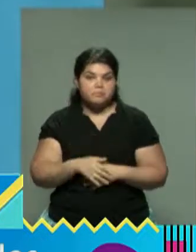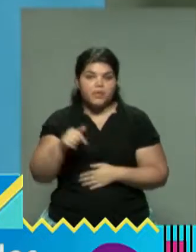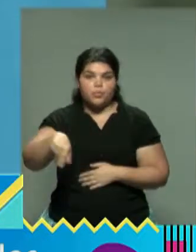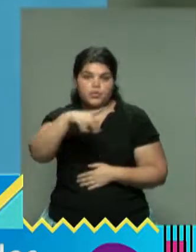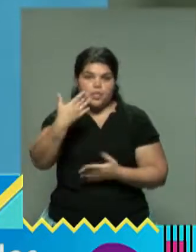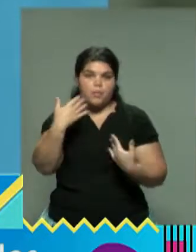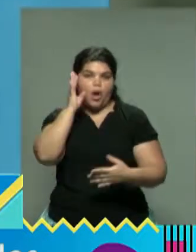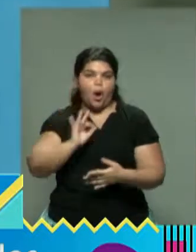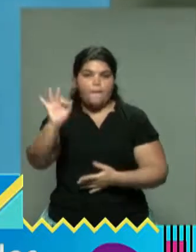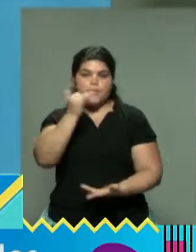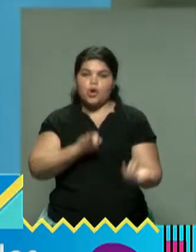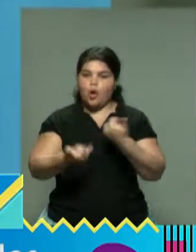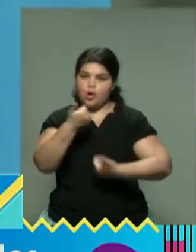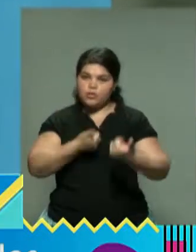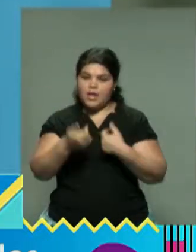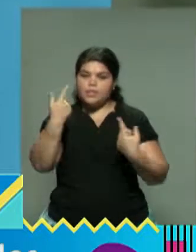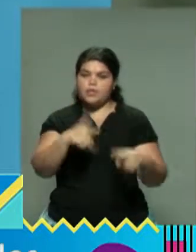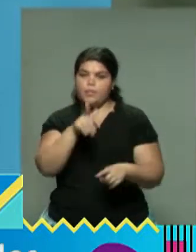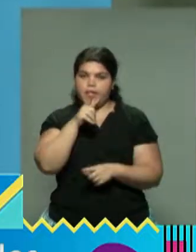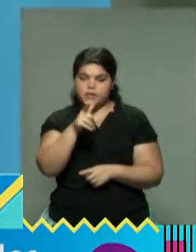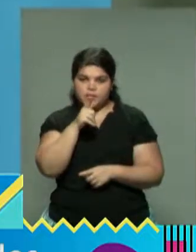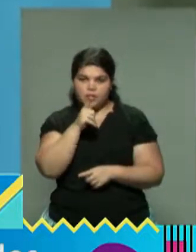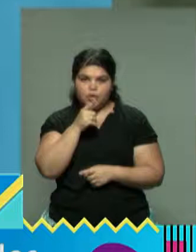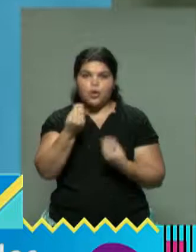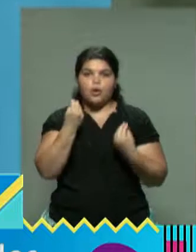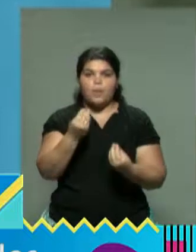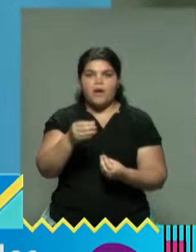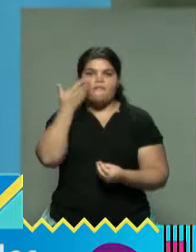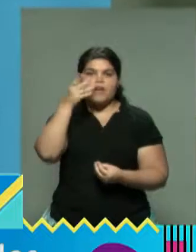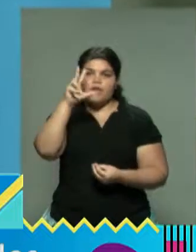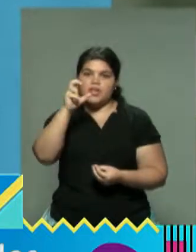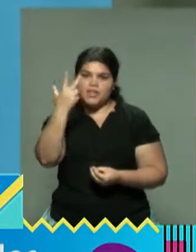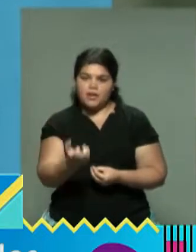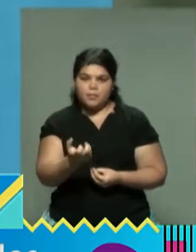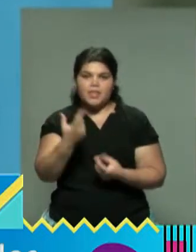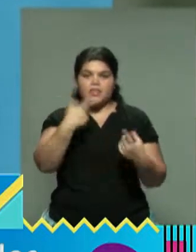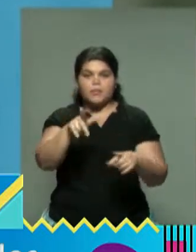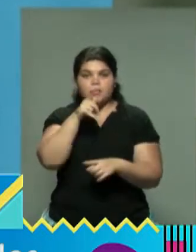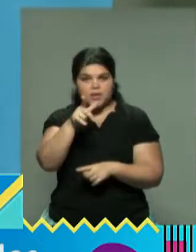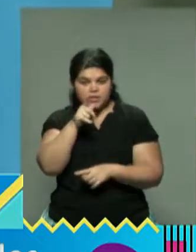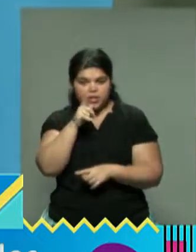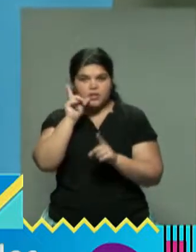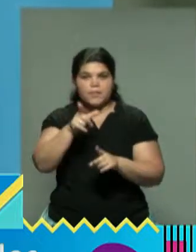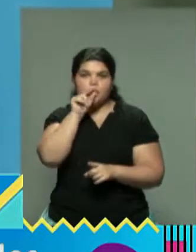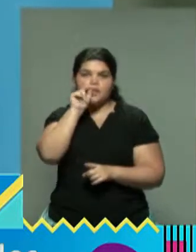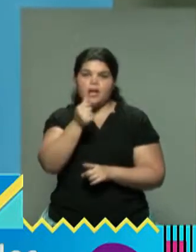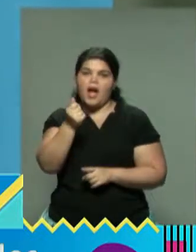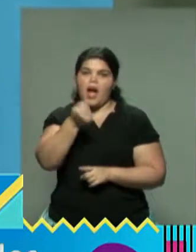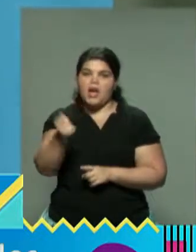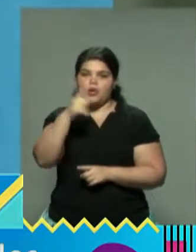pueden participar en Distintos Parecidos, por supuesto a través de las redes sociales. Estamos en Facebook y en Instagram como Distintos Parecidos y en Twitter